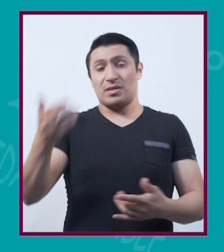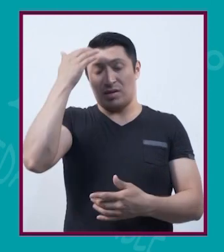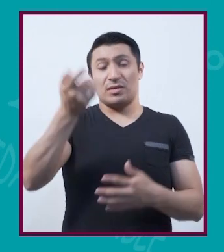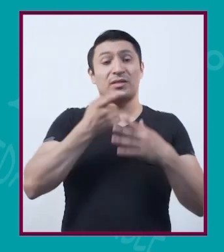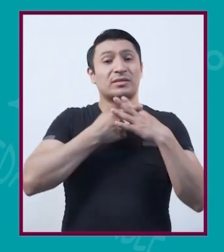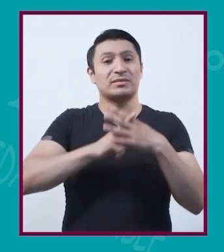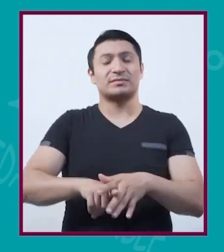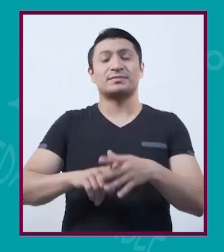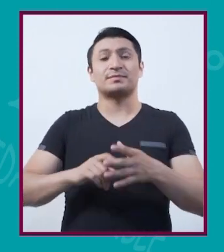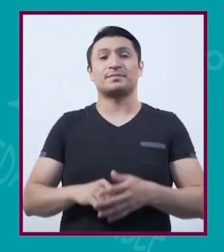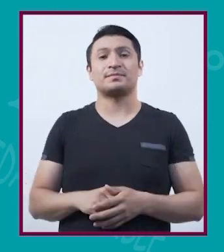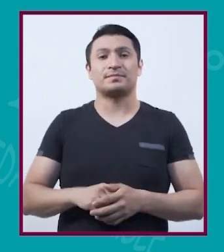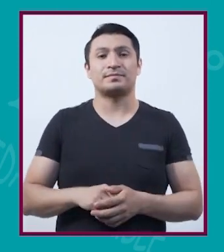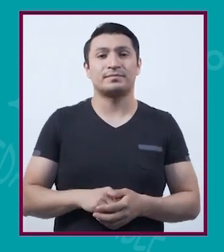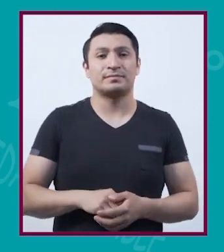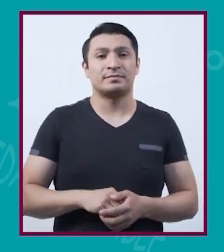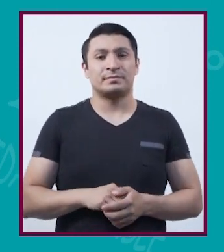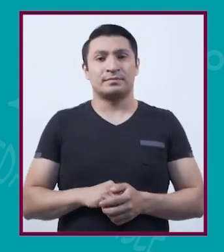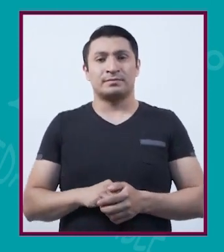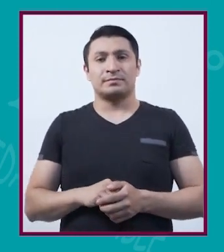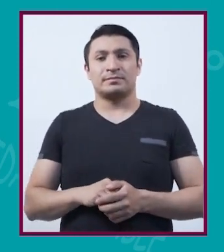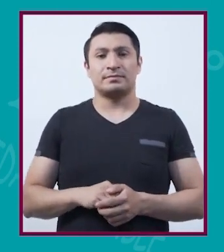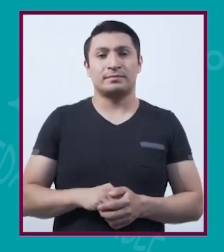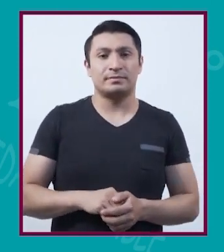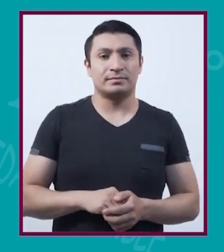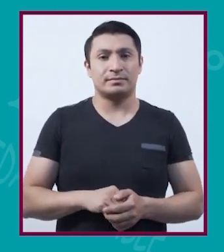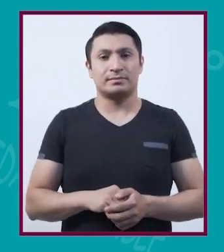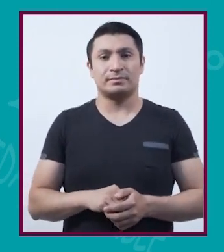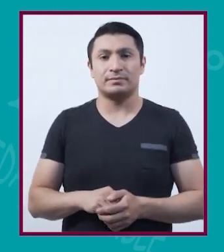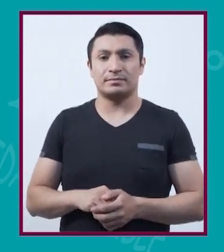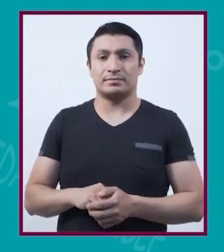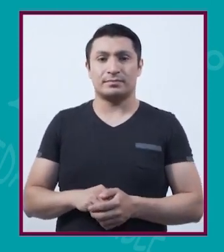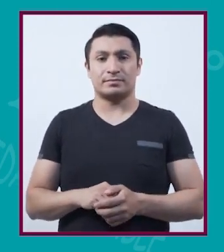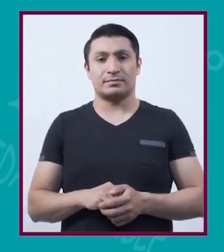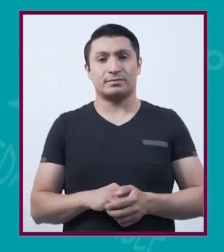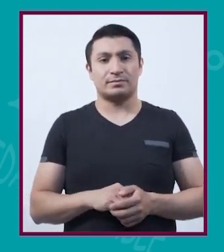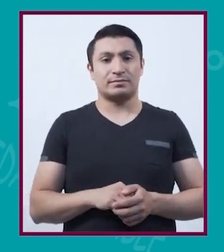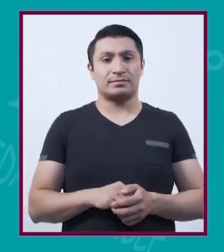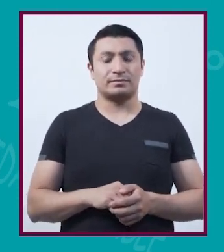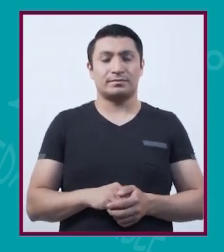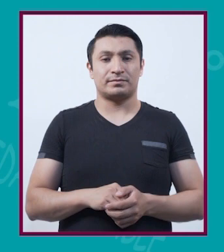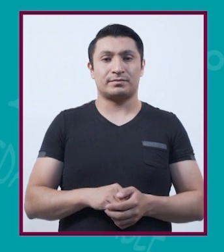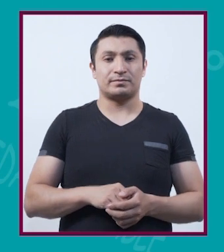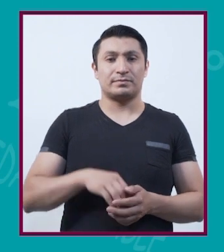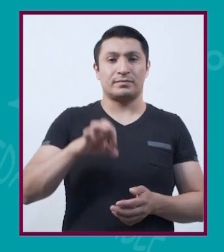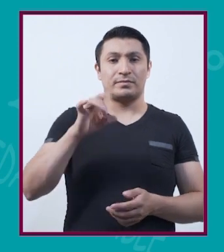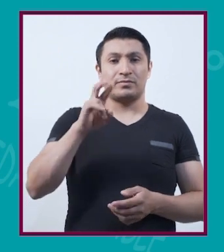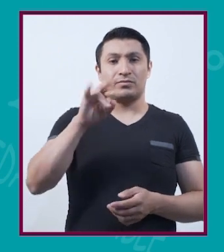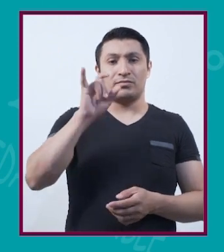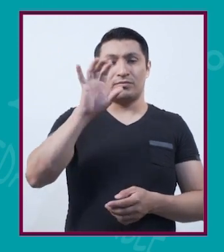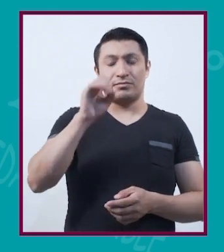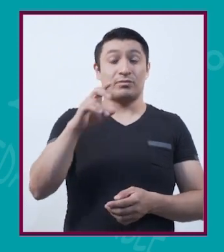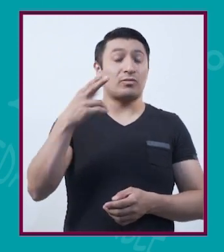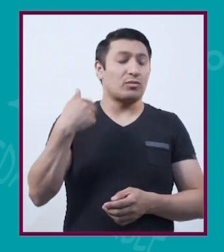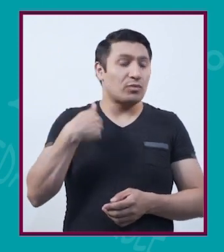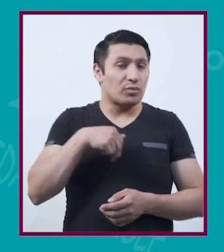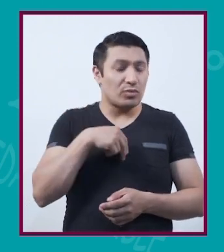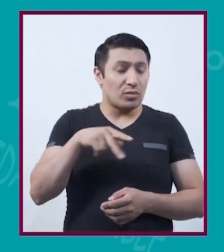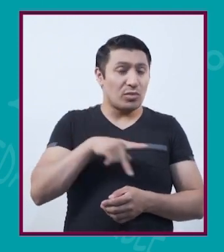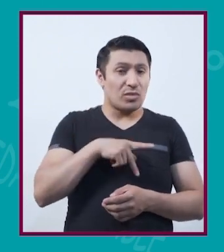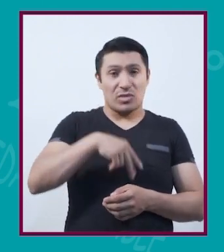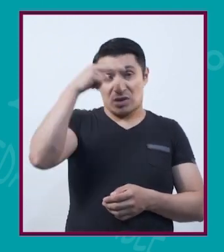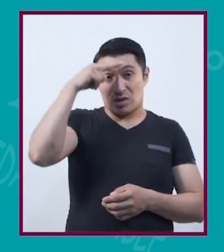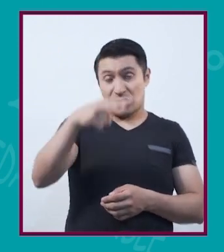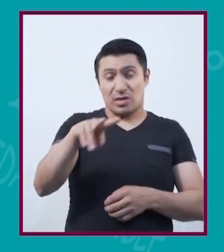Eduardo Galeano era nuestro, era mexicano, uruguayo, salvadoreño, era chileno, argentino, paraguayo, era la sangre